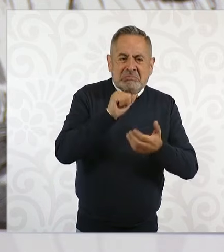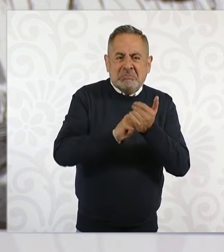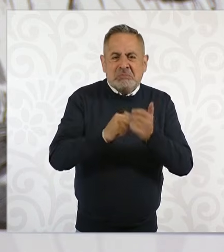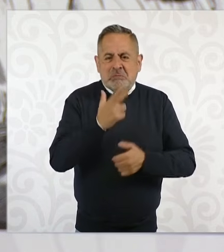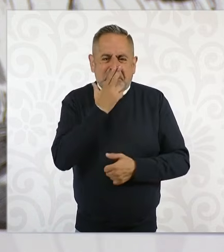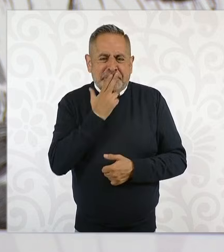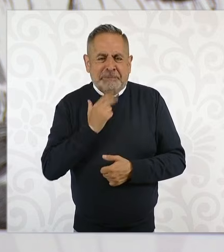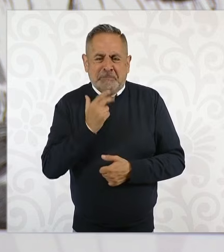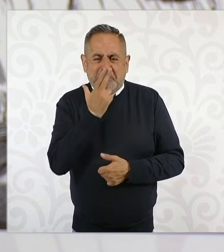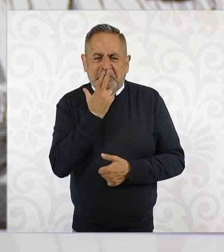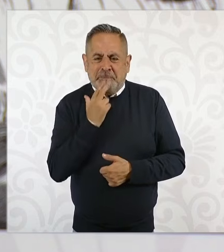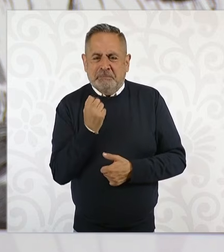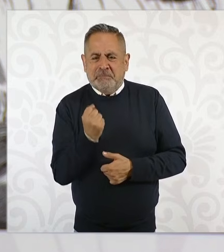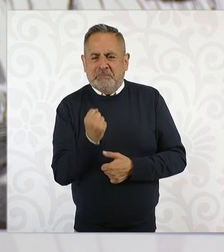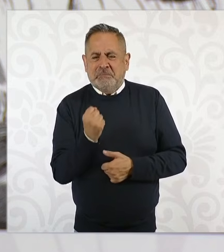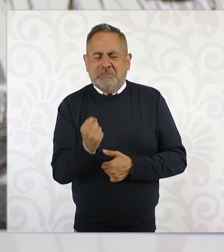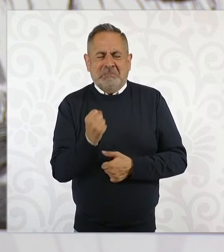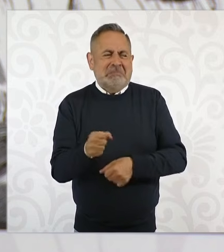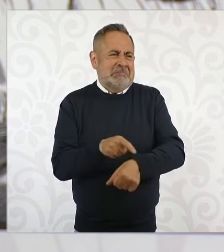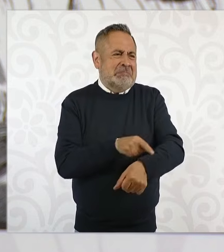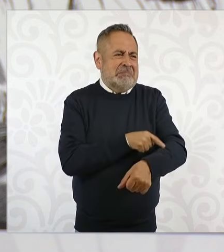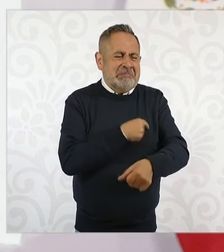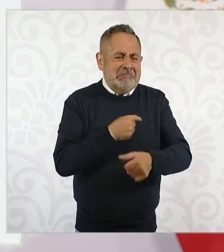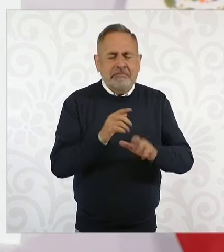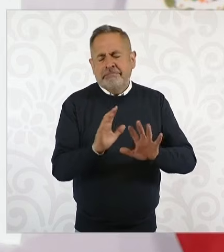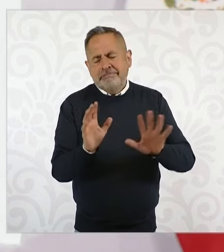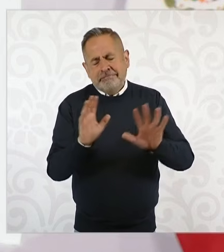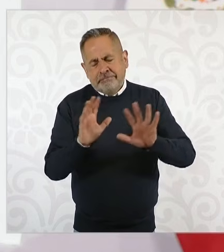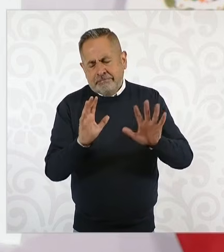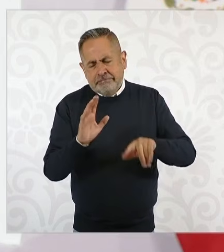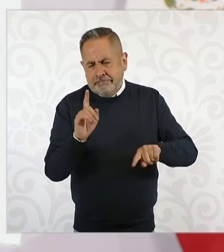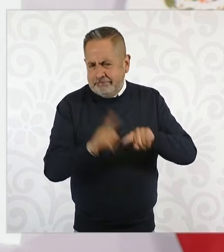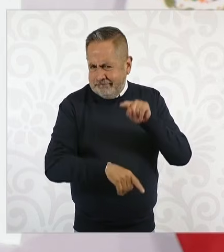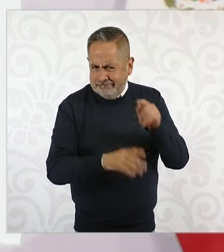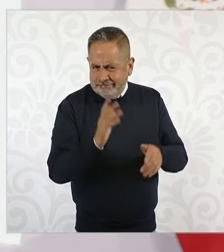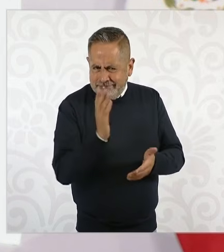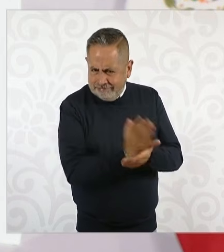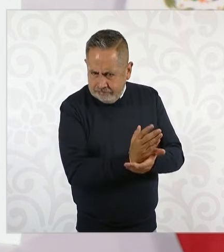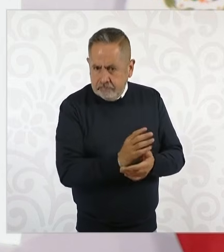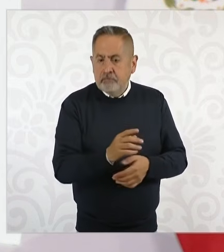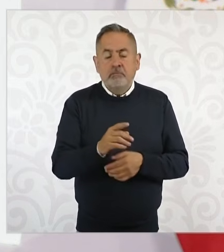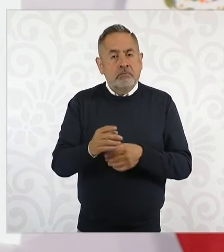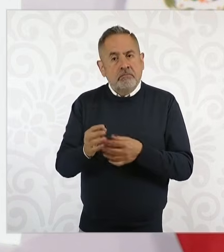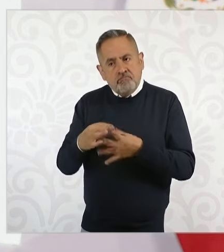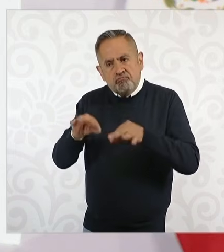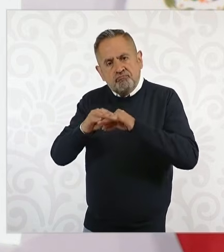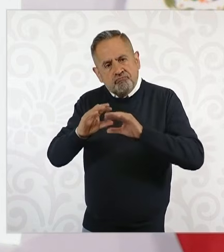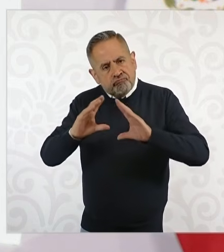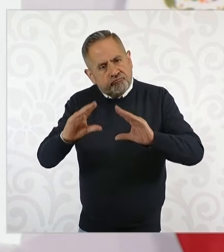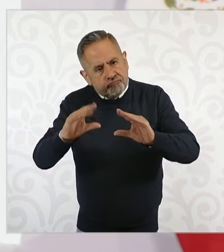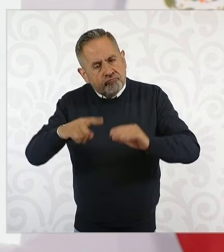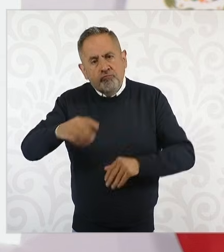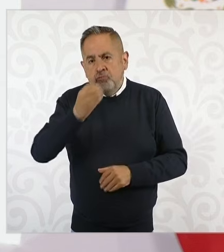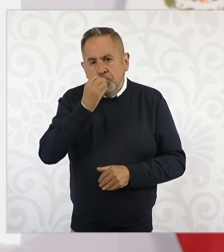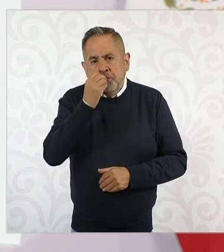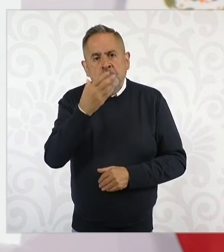de azúcares, ha sido muy importante y al mismo tiempo pues este trabajo de